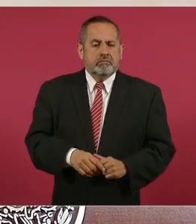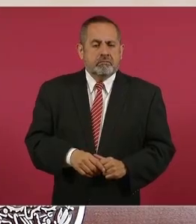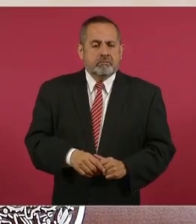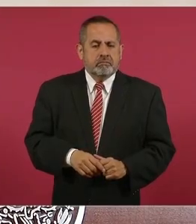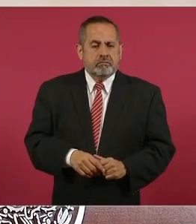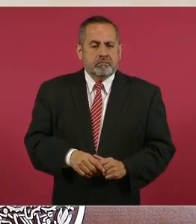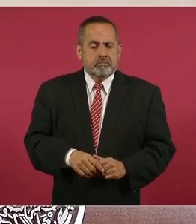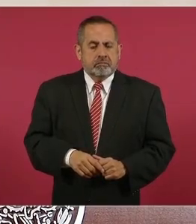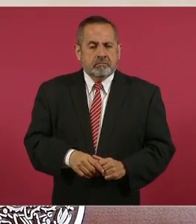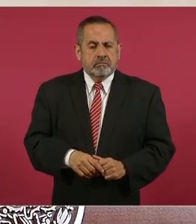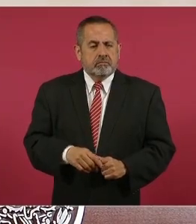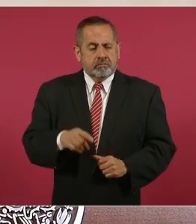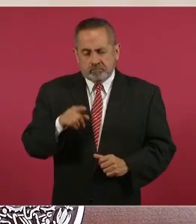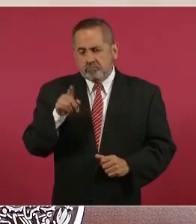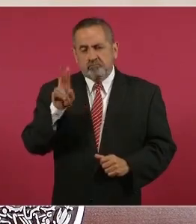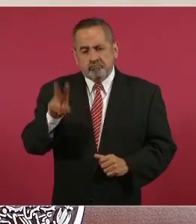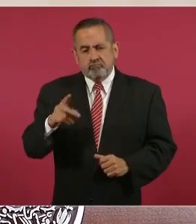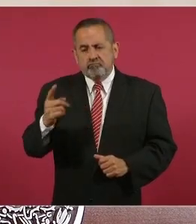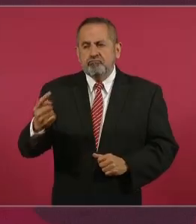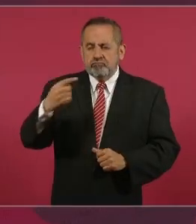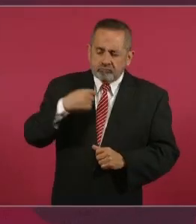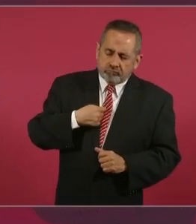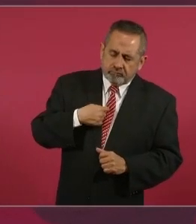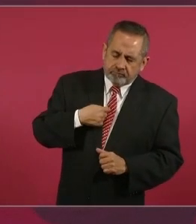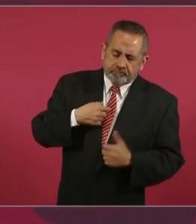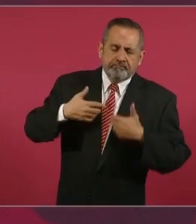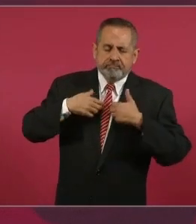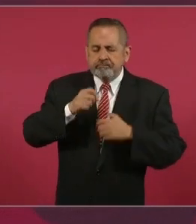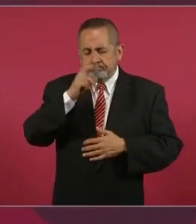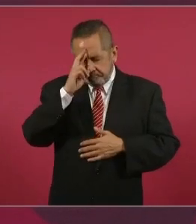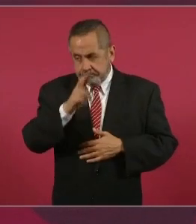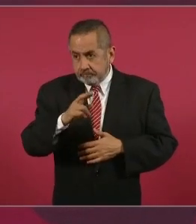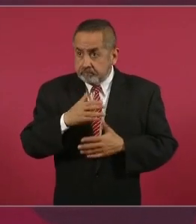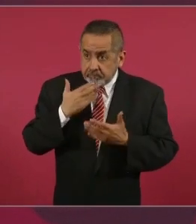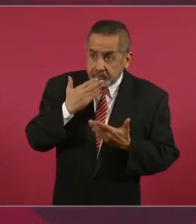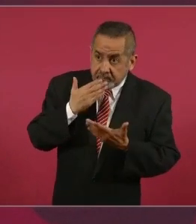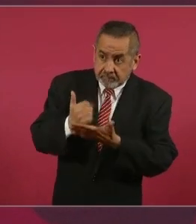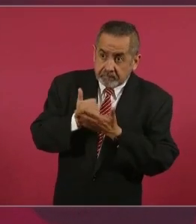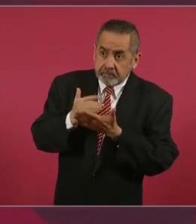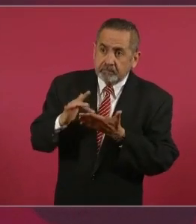han tenido consideración con nosotros,